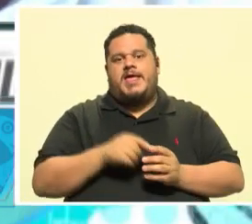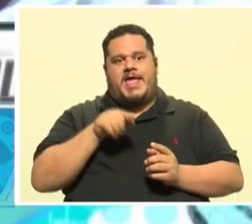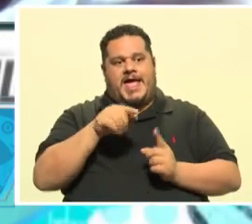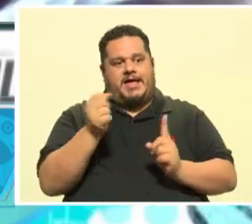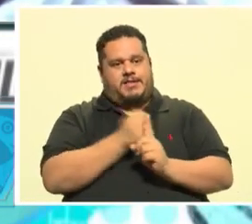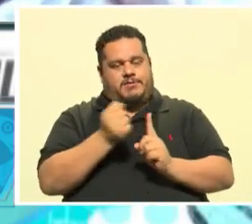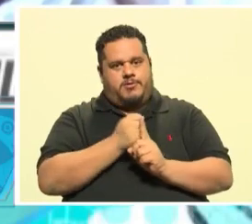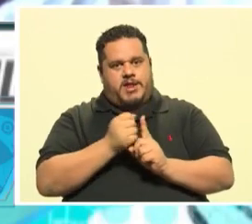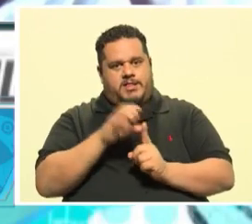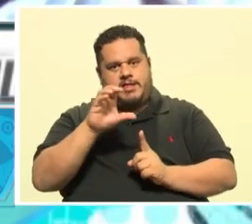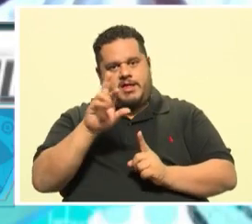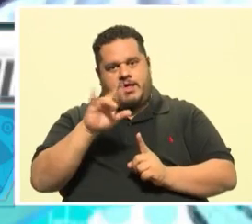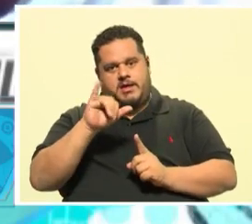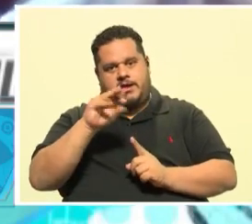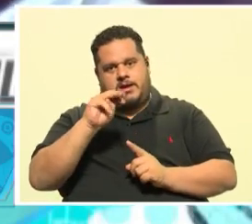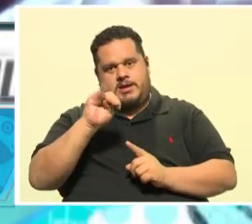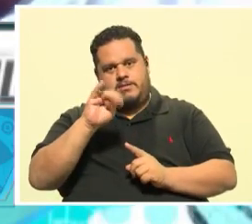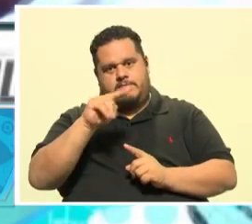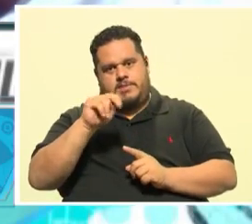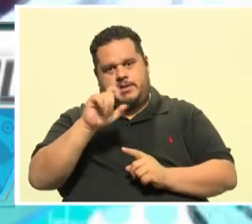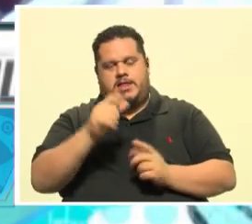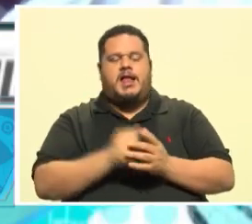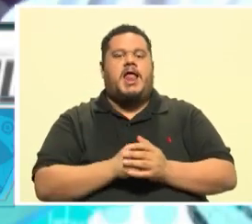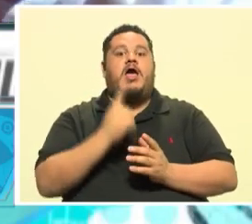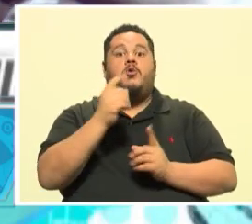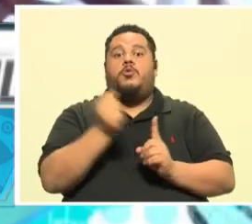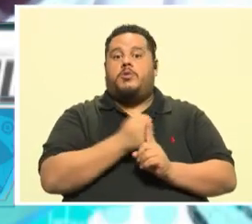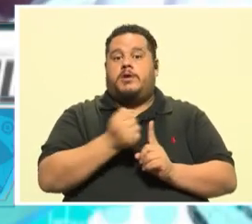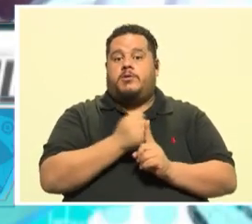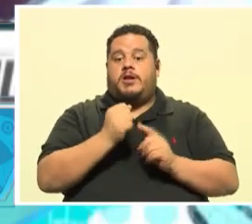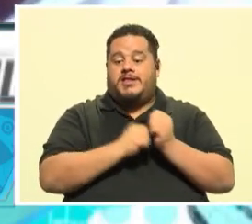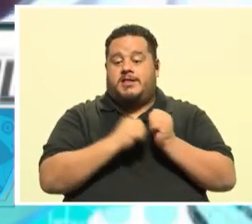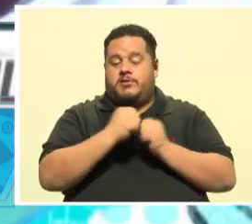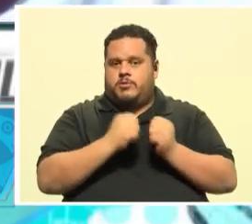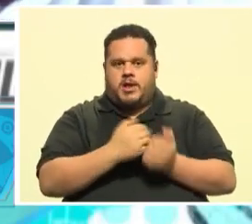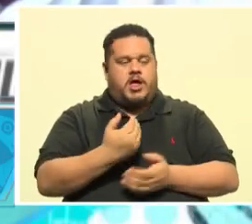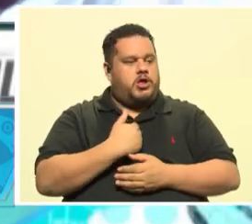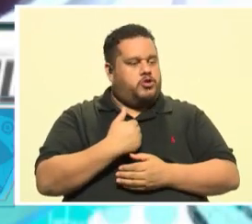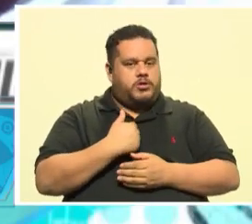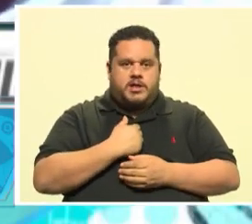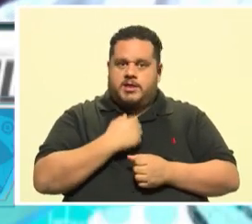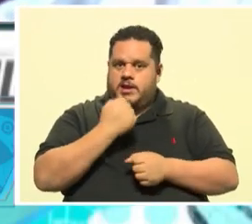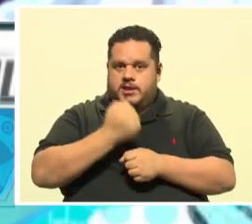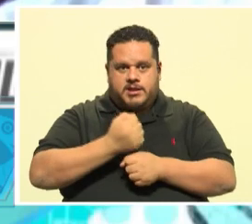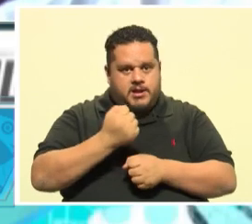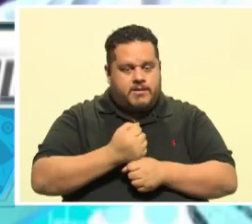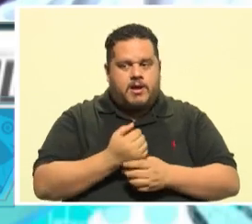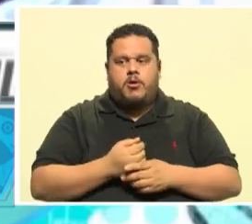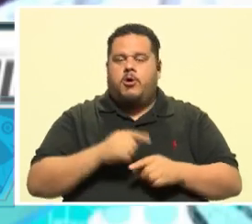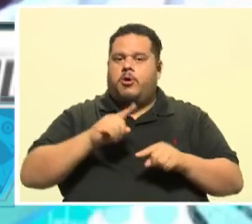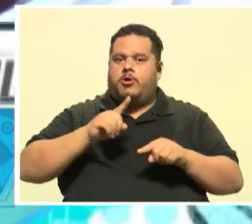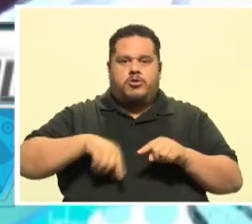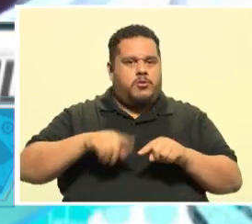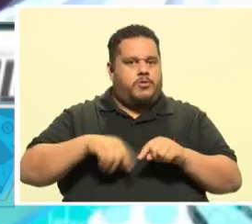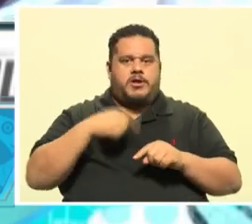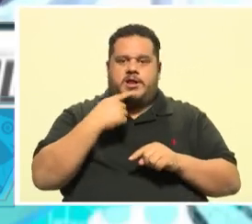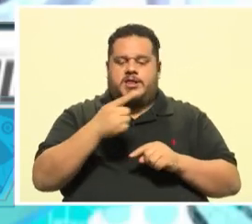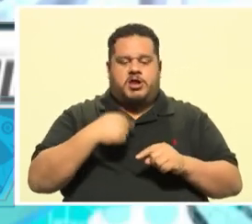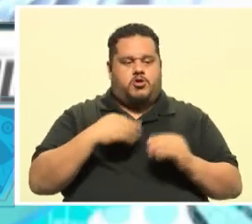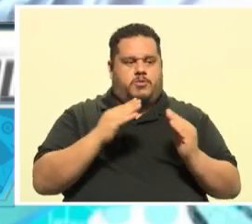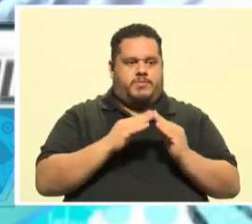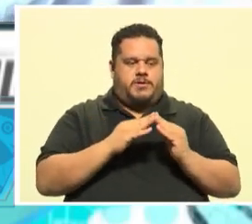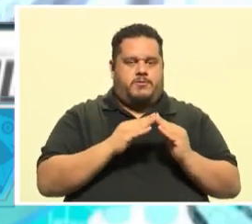Bueno, hoy posiblemente la migración volverá a instalarse como el gran tema en un país que está perdiendo empleos y que el presidente